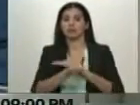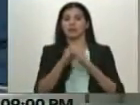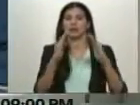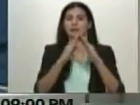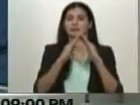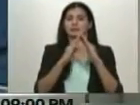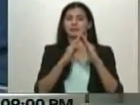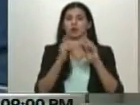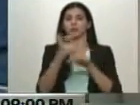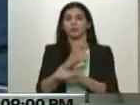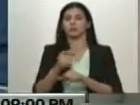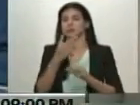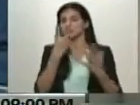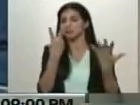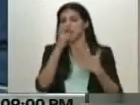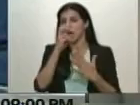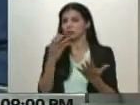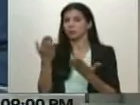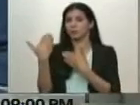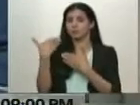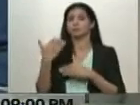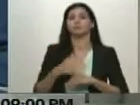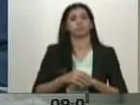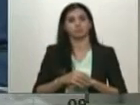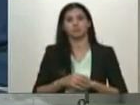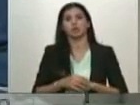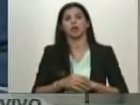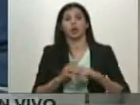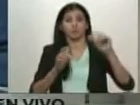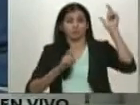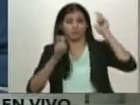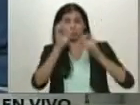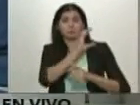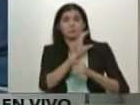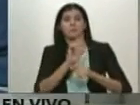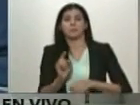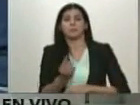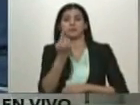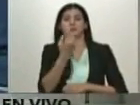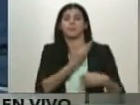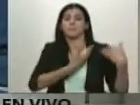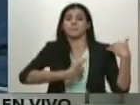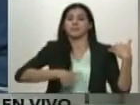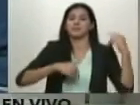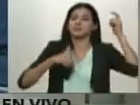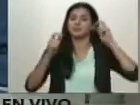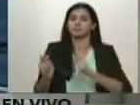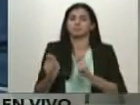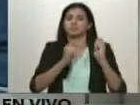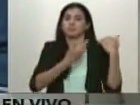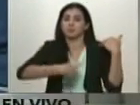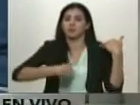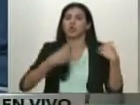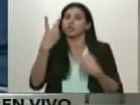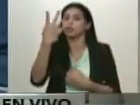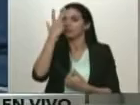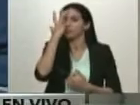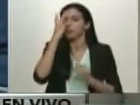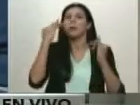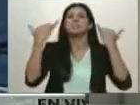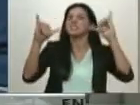hace 17 años de nuestro comandante Hugo Chávez como presidente de la República. El 2 de febrero lo vamos a